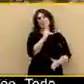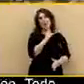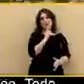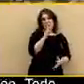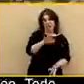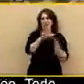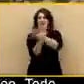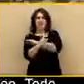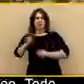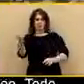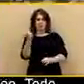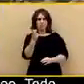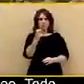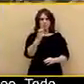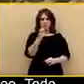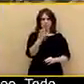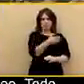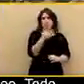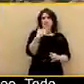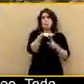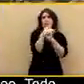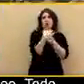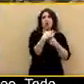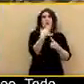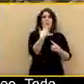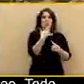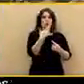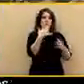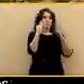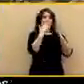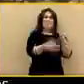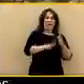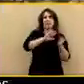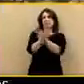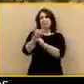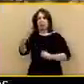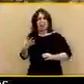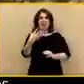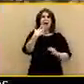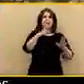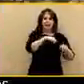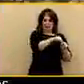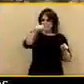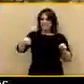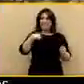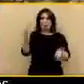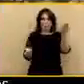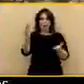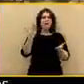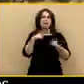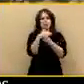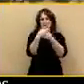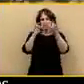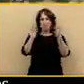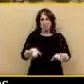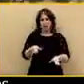del éxito. Del plan E al escudo social. Mismas propaganda en España, mismas mentiras en Europa. Ahora piden otro plan